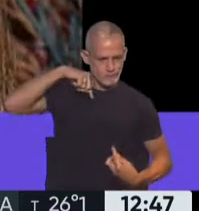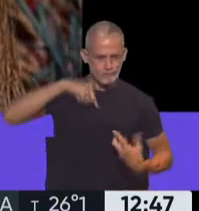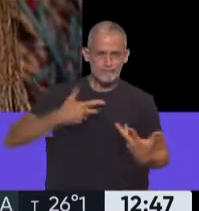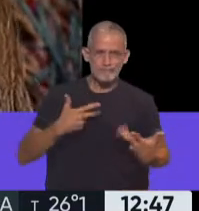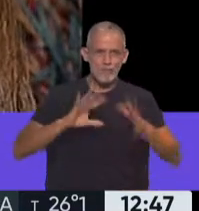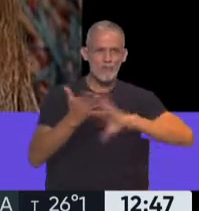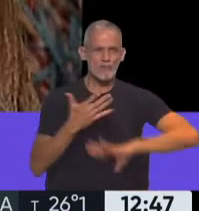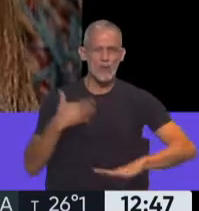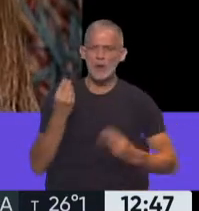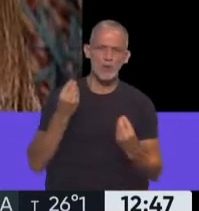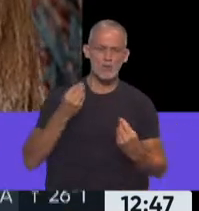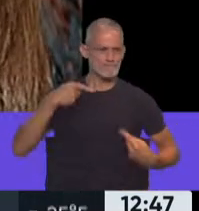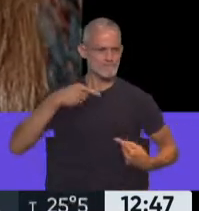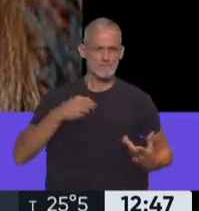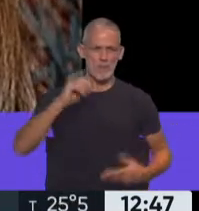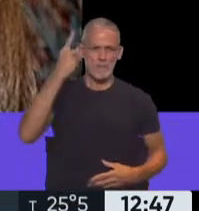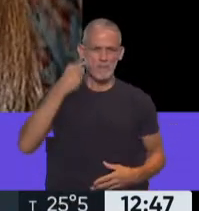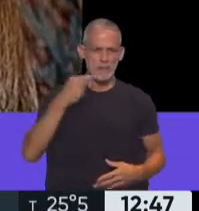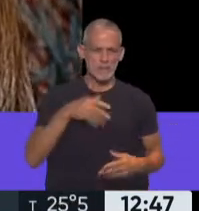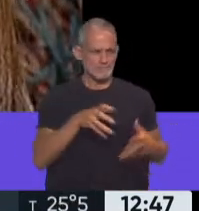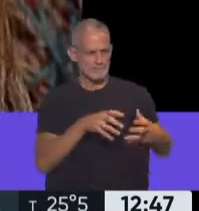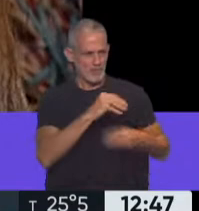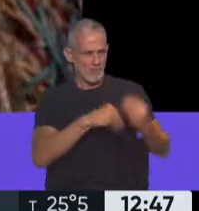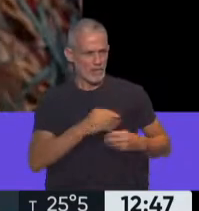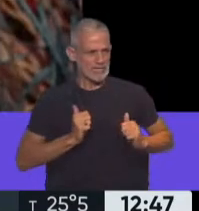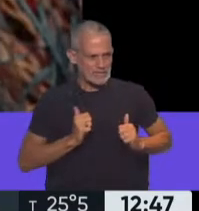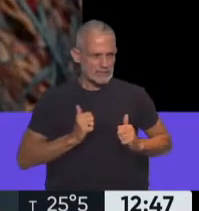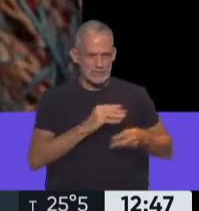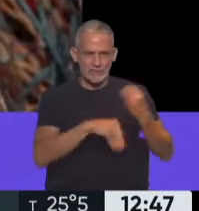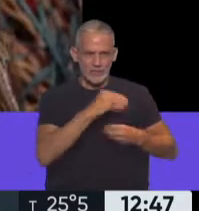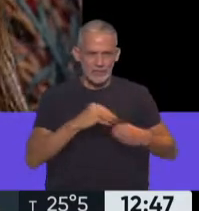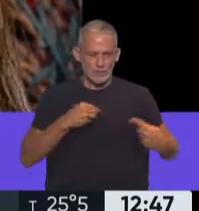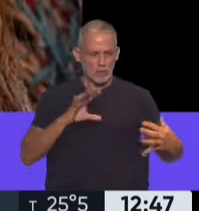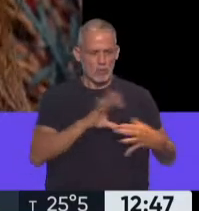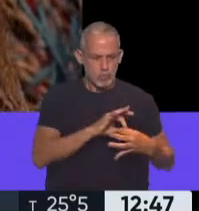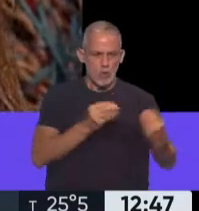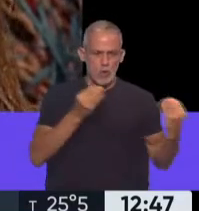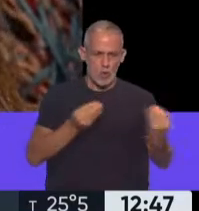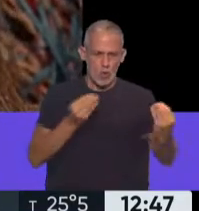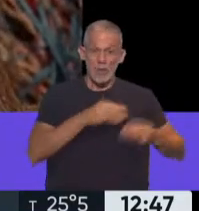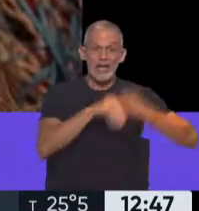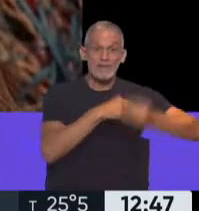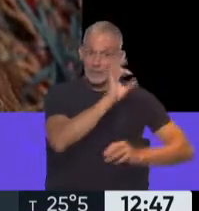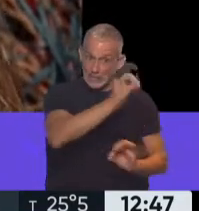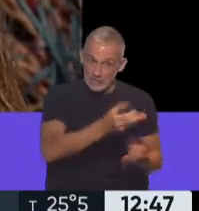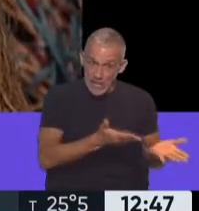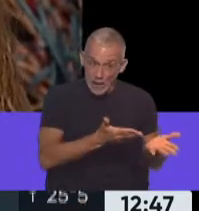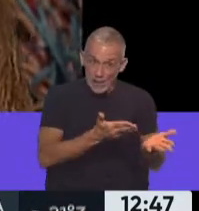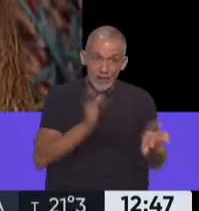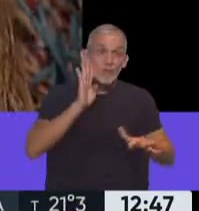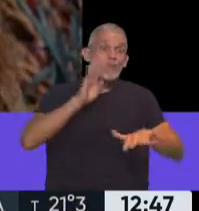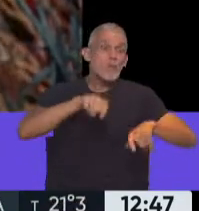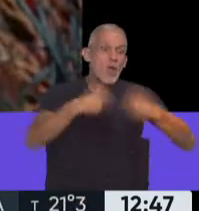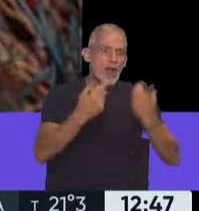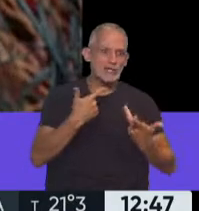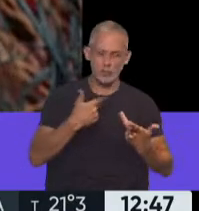postura frente a ese primer núcleo fuerte y familiar la familia como reacción a la fabricación tiraron pues bueno